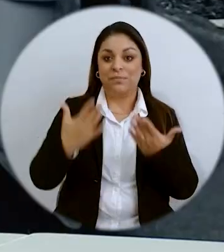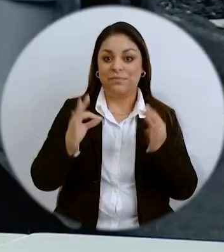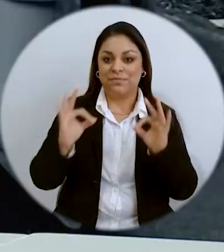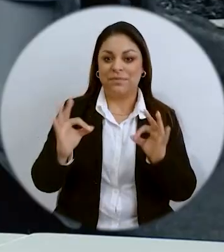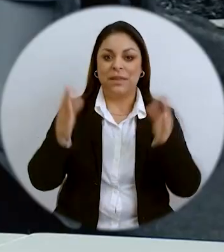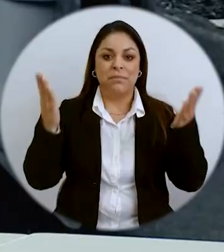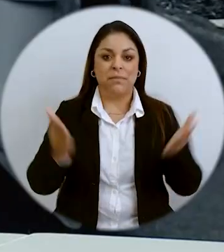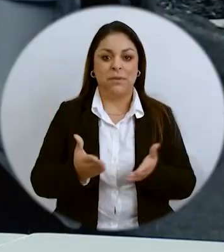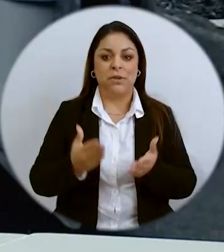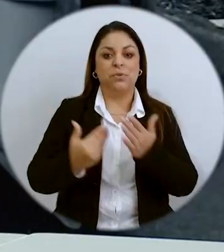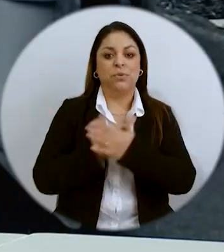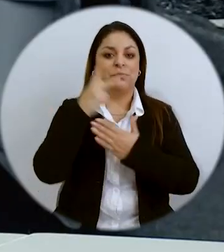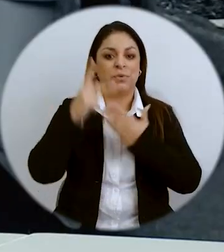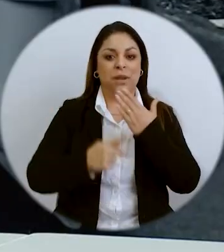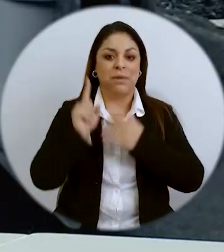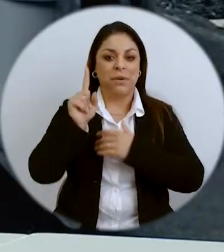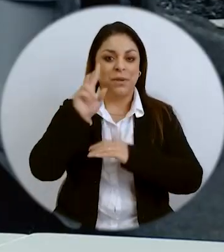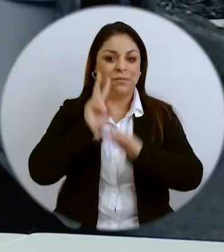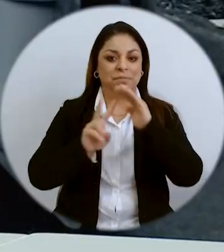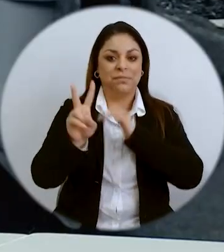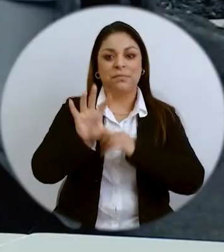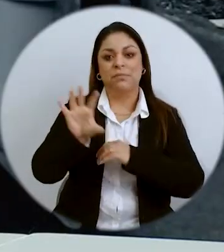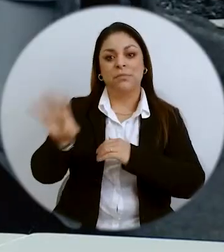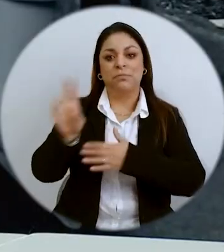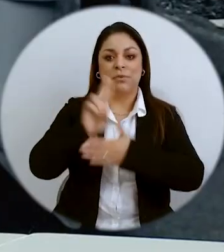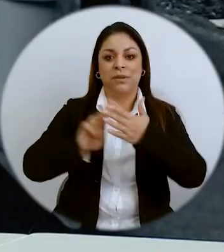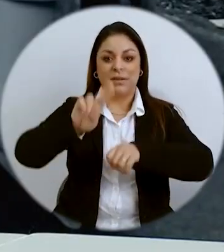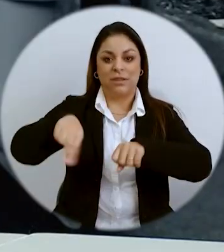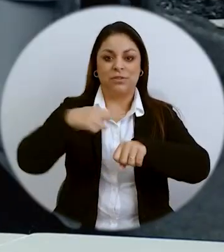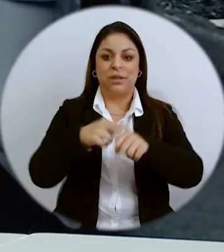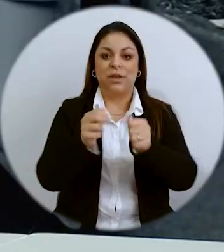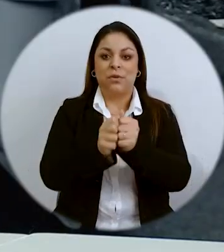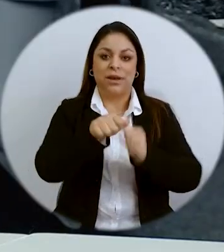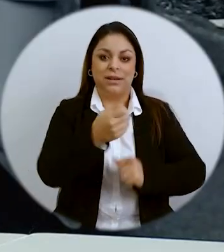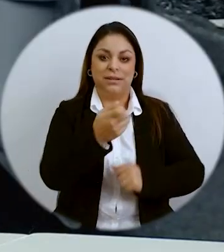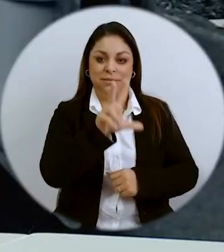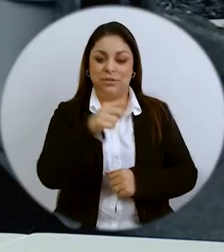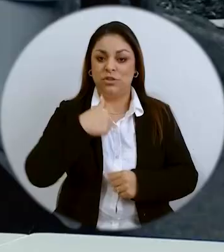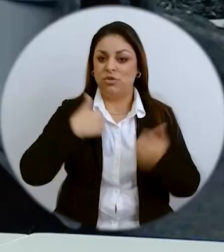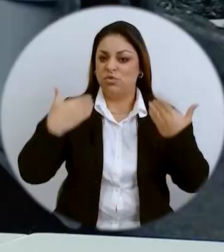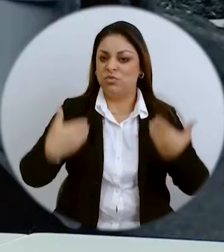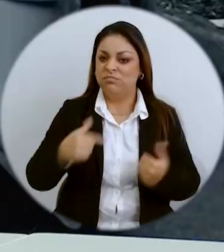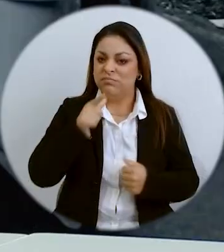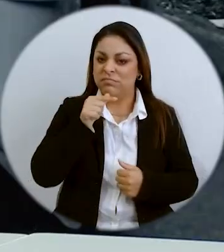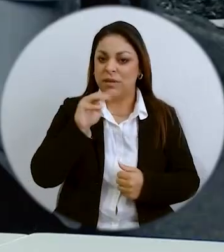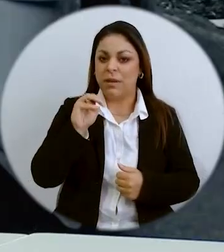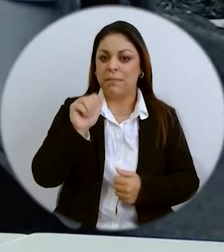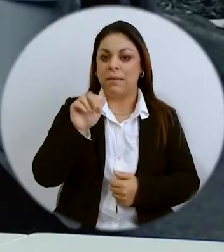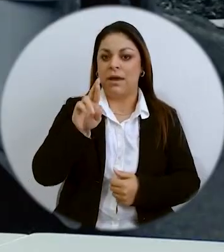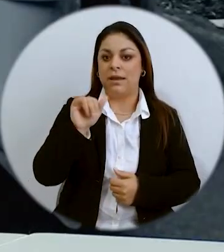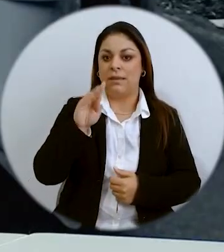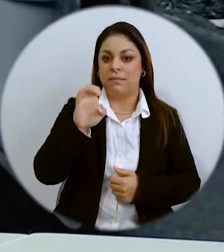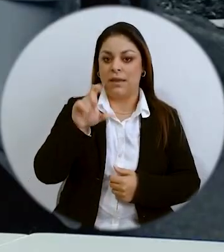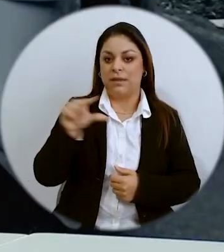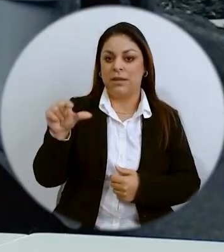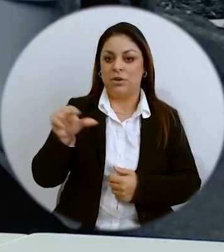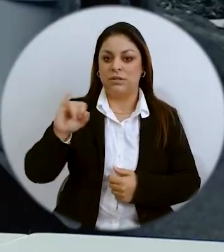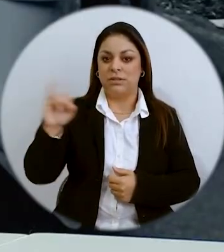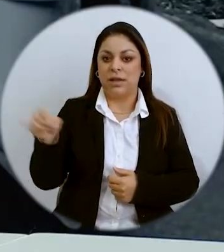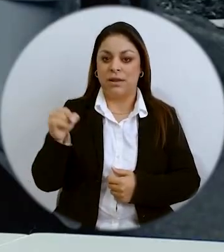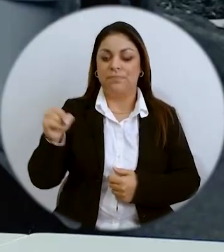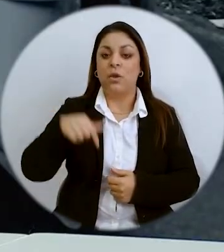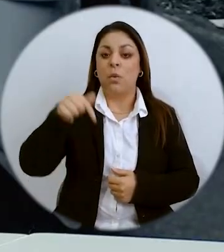Hola, ¿qué tal? Bienvenidos a una edición más de Una Mirada, el programa de la Universidad Nacional y de CINAR S.A. Soy Maribel Quiroz Jara y en esta oportunidad